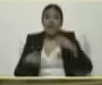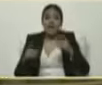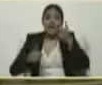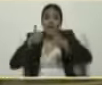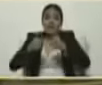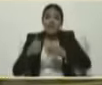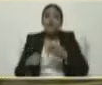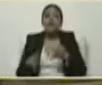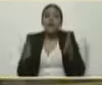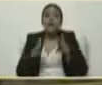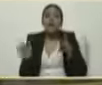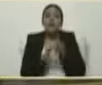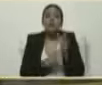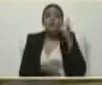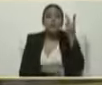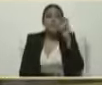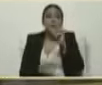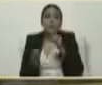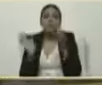bot.